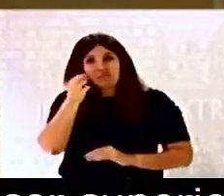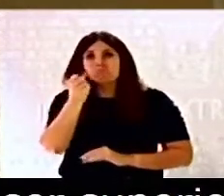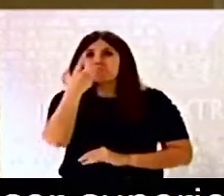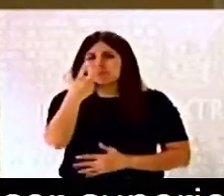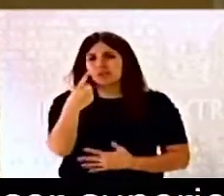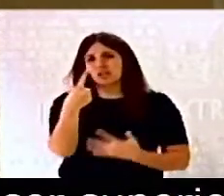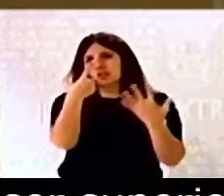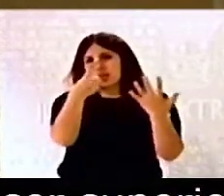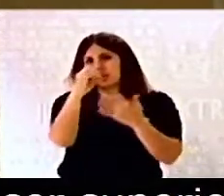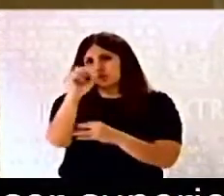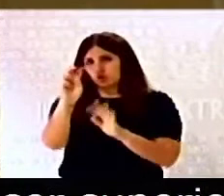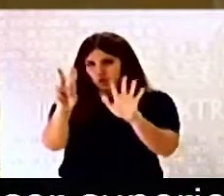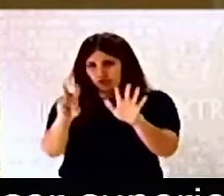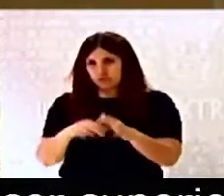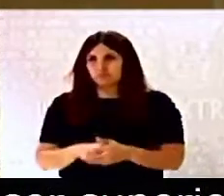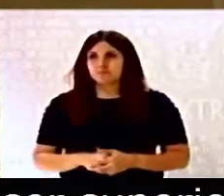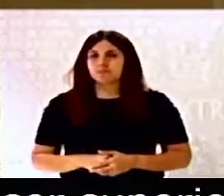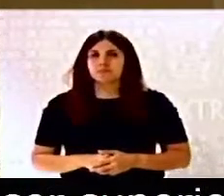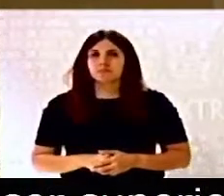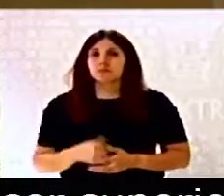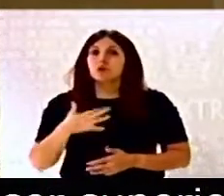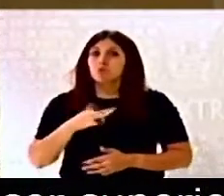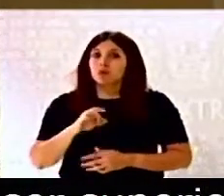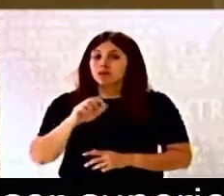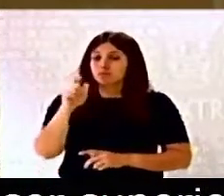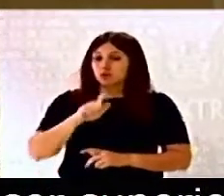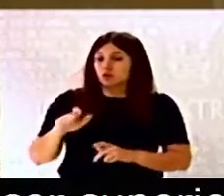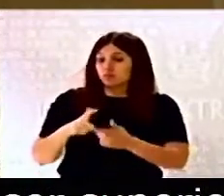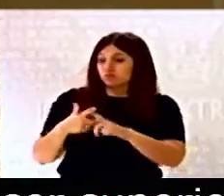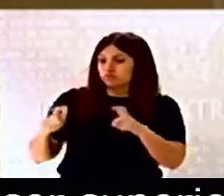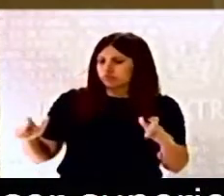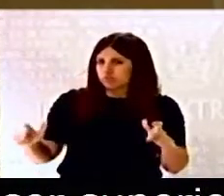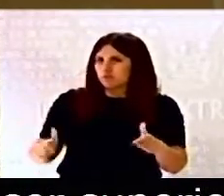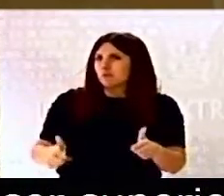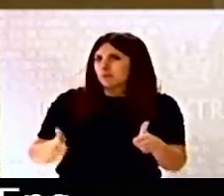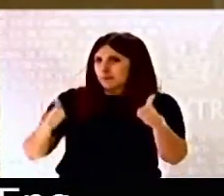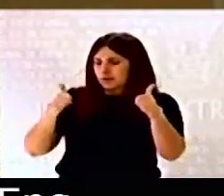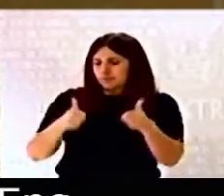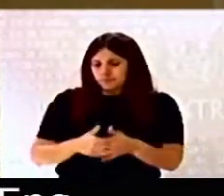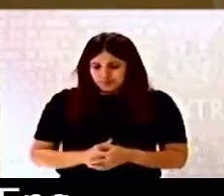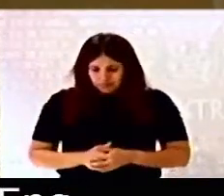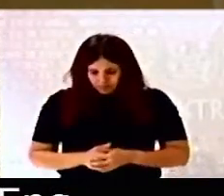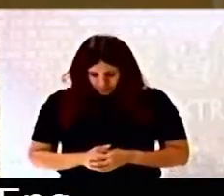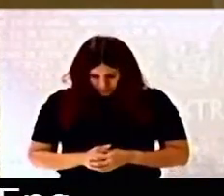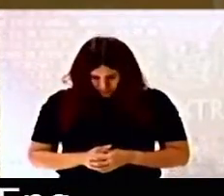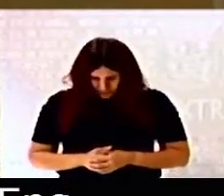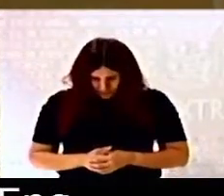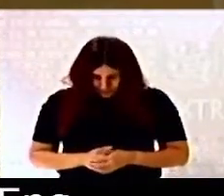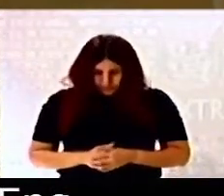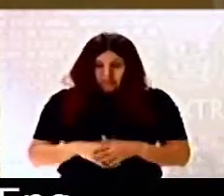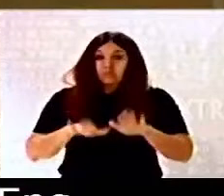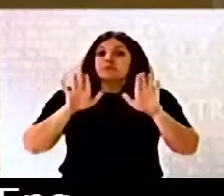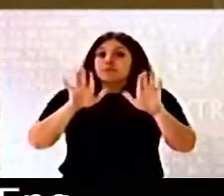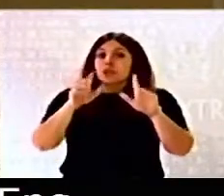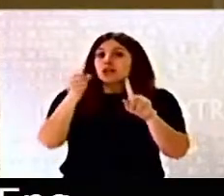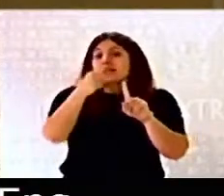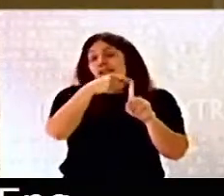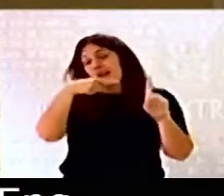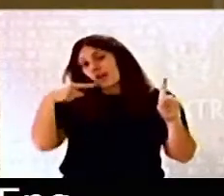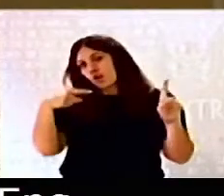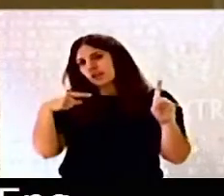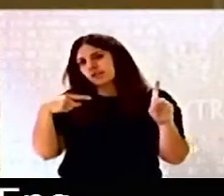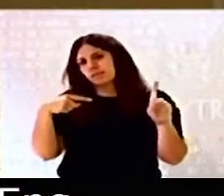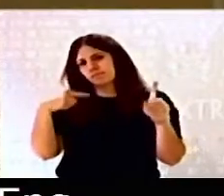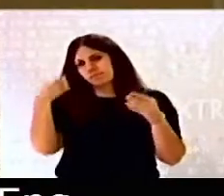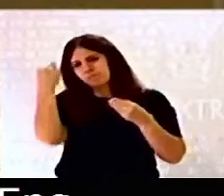Las cifras de la incidencia es probable que sigan creciendo en los próximos días, aunque bien es verdad que los indicadores predictivos lo que nos dicen